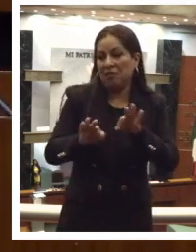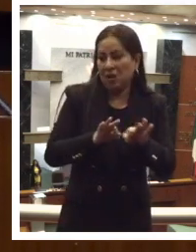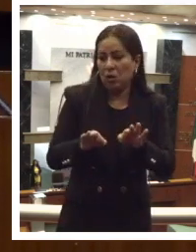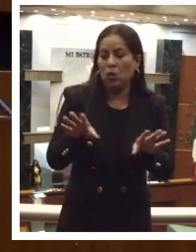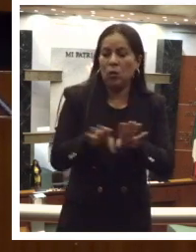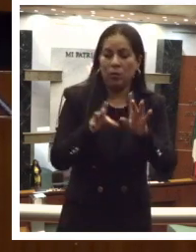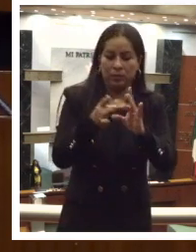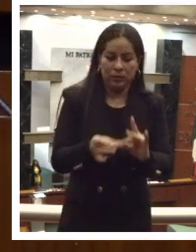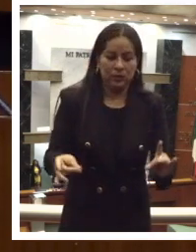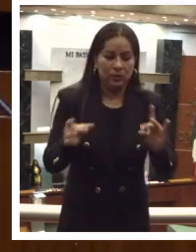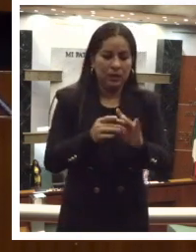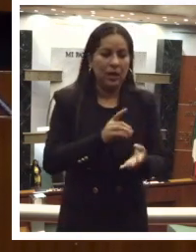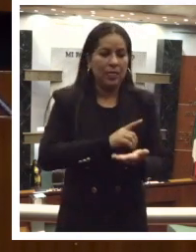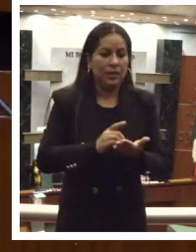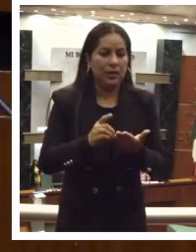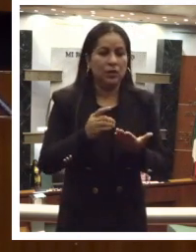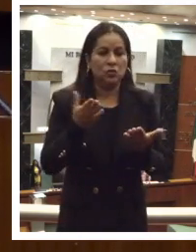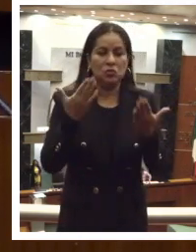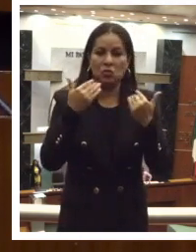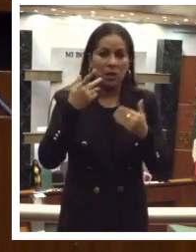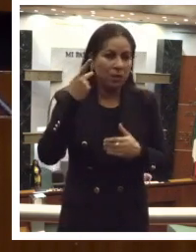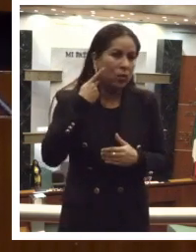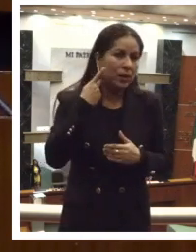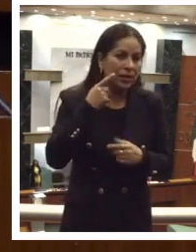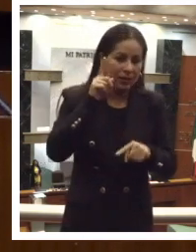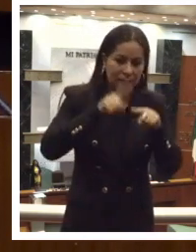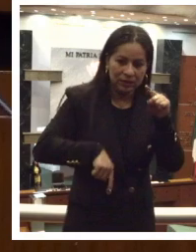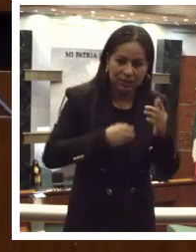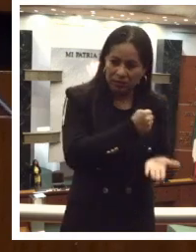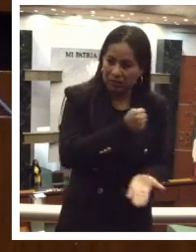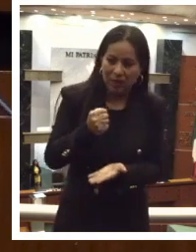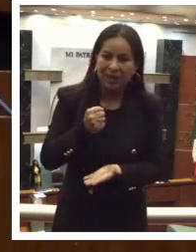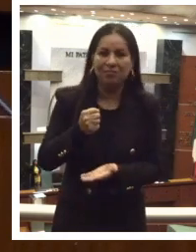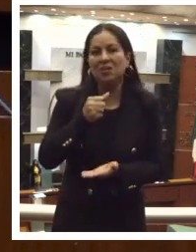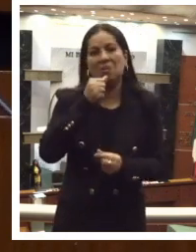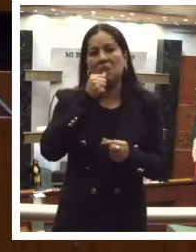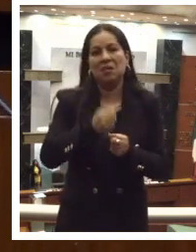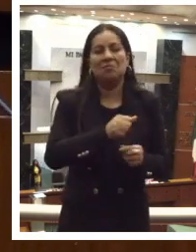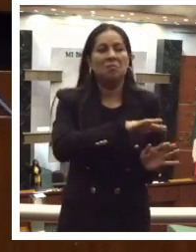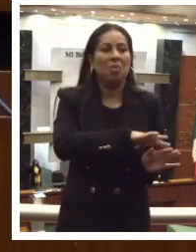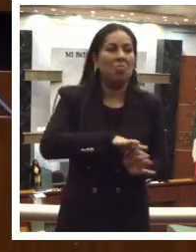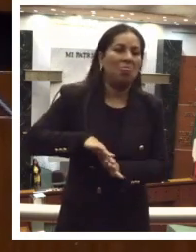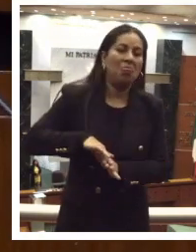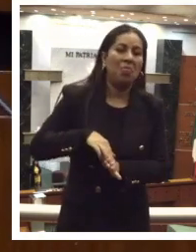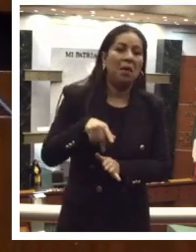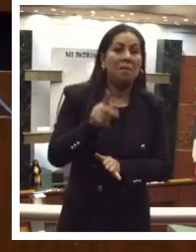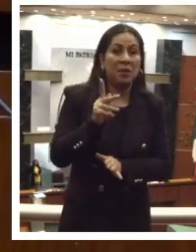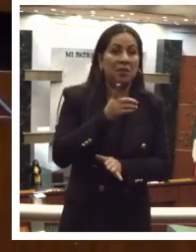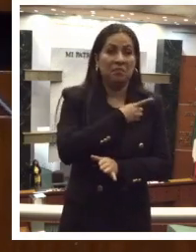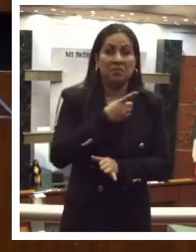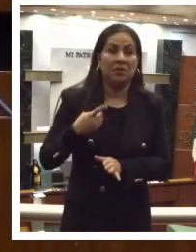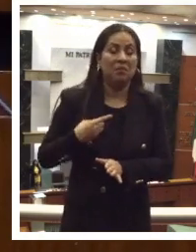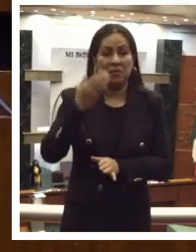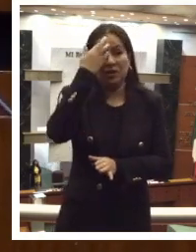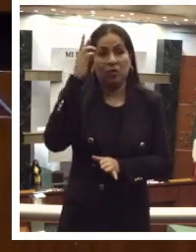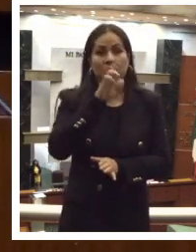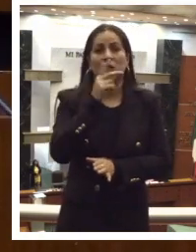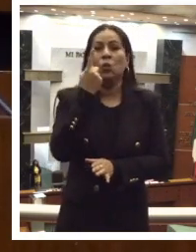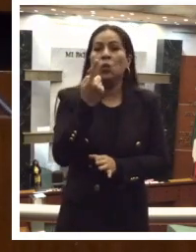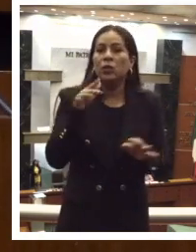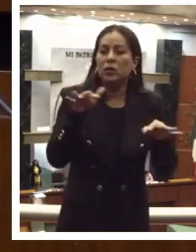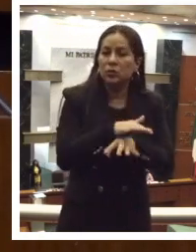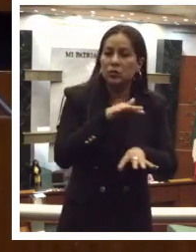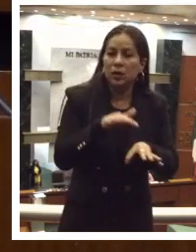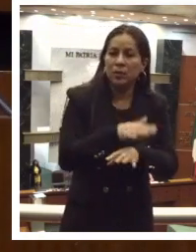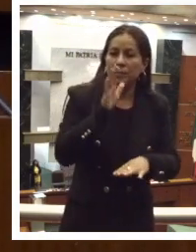hemos mencionado, derechos sin políticas públicas y presupuestos serán letra muerta. Sin embargo, debemos reconocer que uno de los